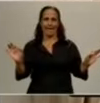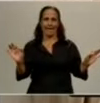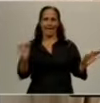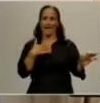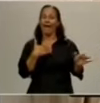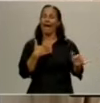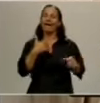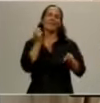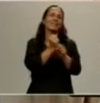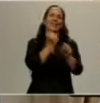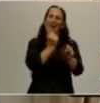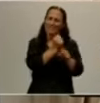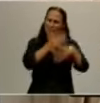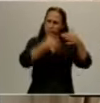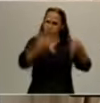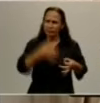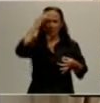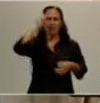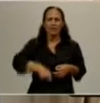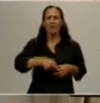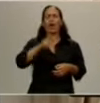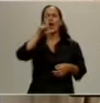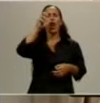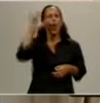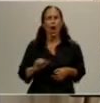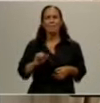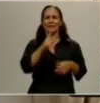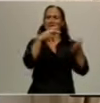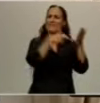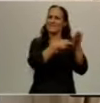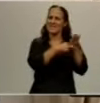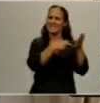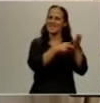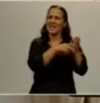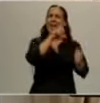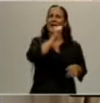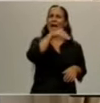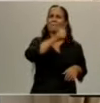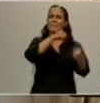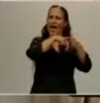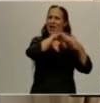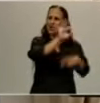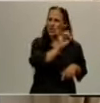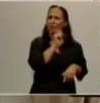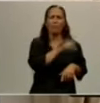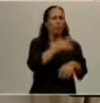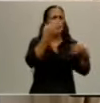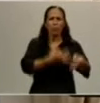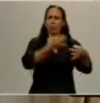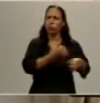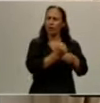La excelente labor llevada a cabo por la jueza Vilma López y la fiscal Cristina Camaño, a quien también desde el